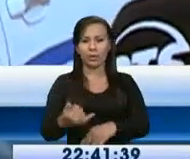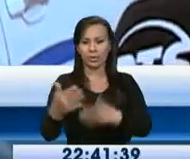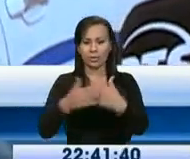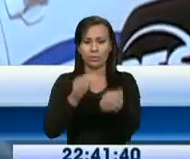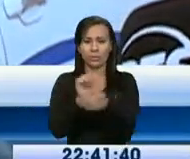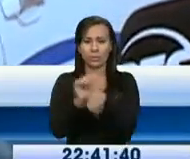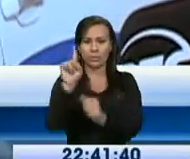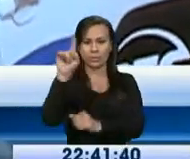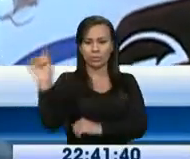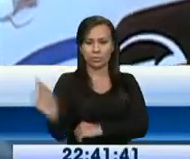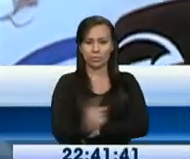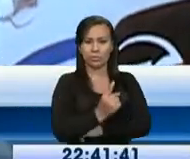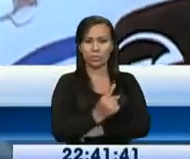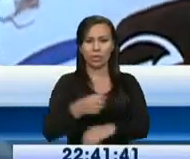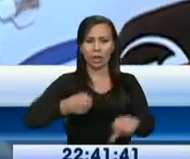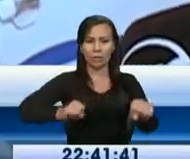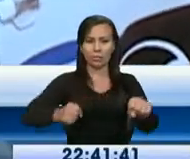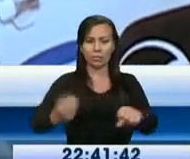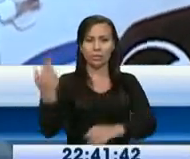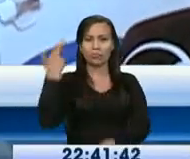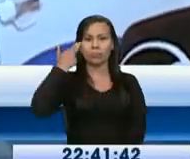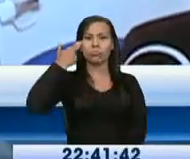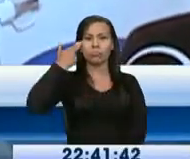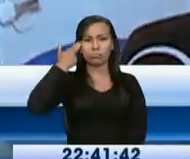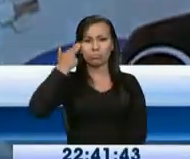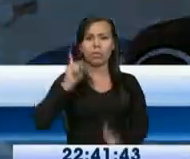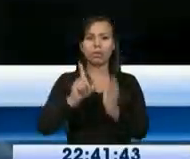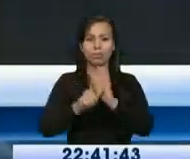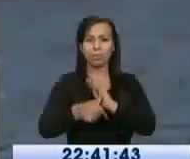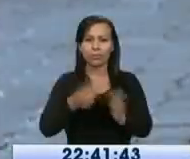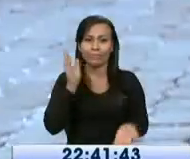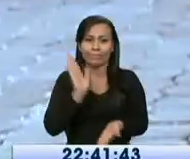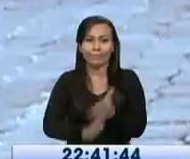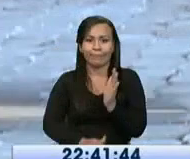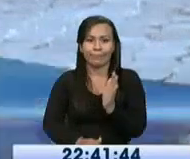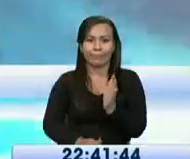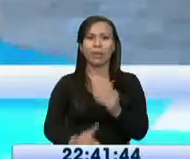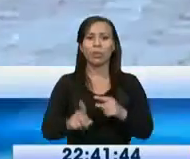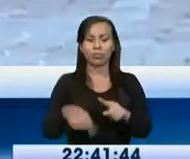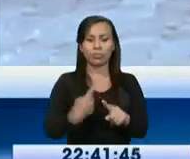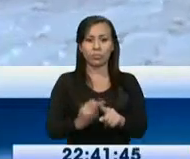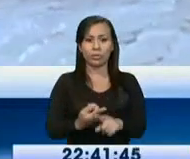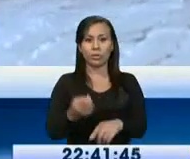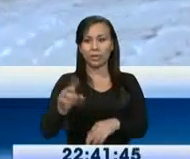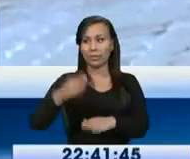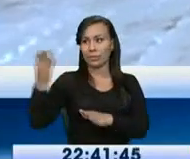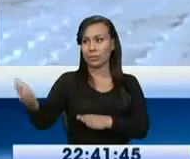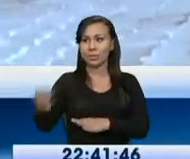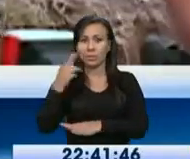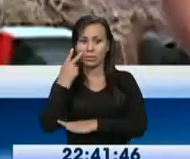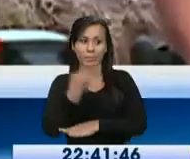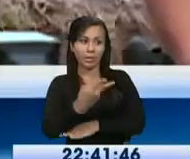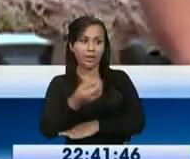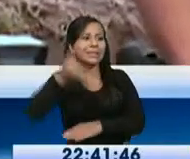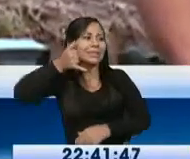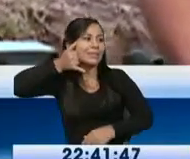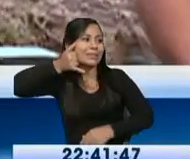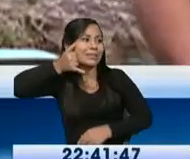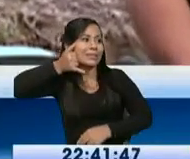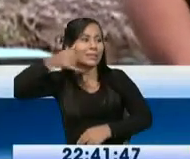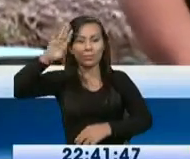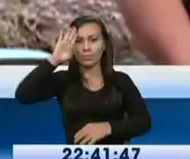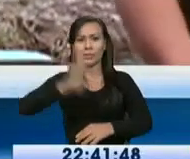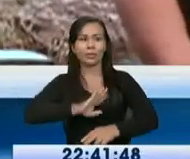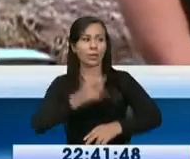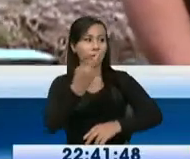528, procede a apuntarle al señor y salen en precipitada carrera. Cuando se fueron, los vecinos llamaron a la policía y con las descripciones